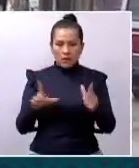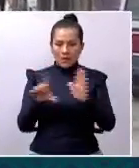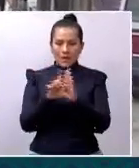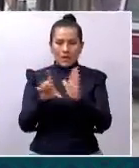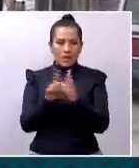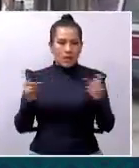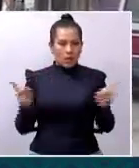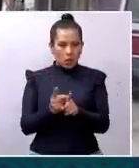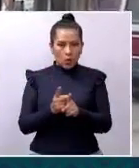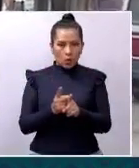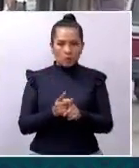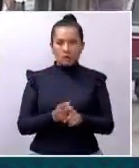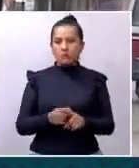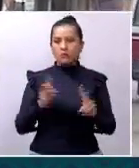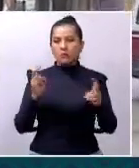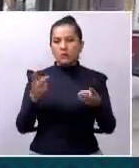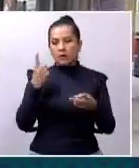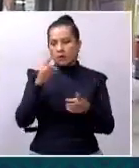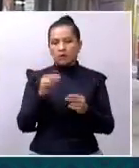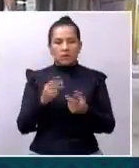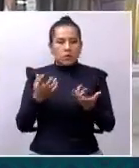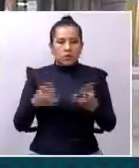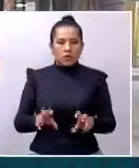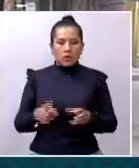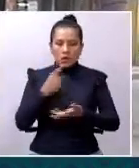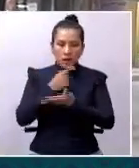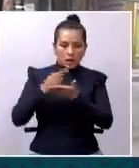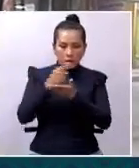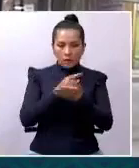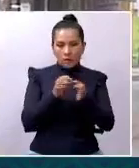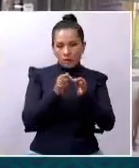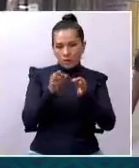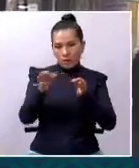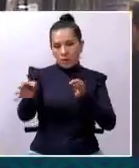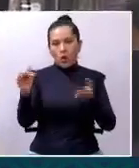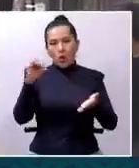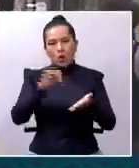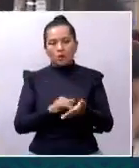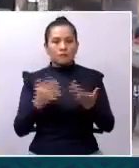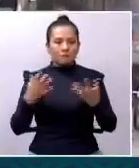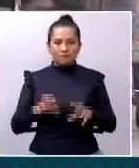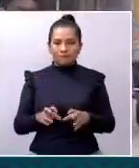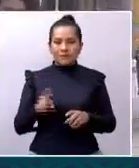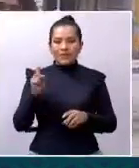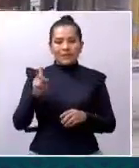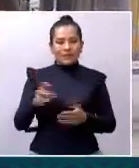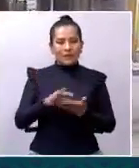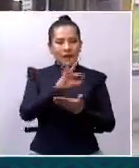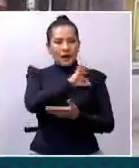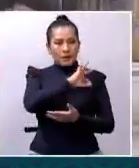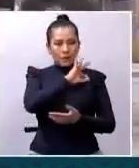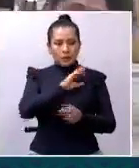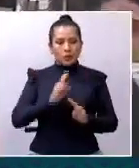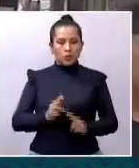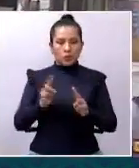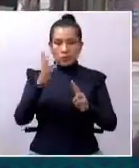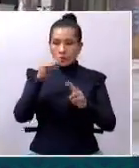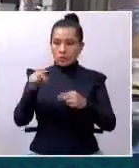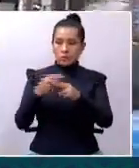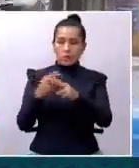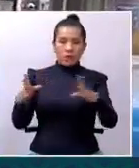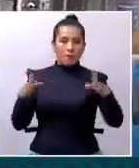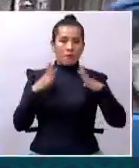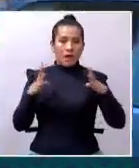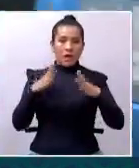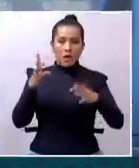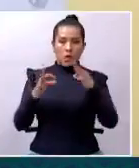una discusión que puede prolongar demasiado. Hay que recordar, hay que aprovechar además de que hay vacación judicial